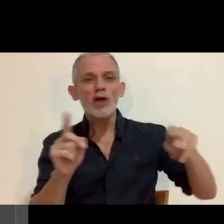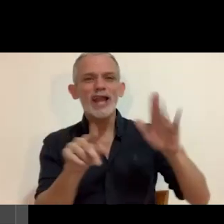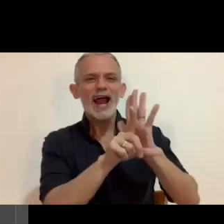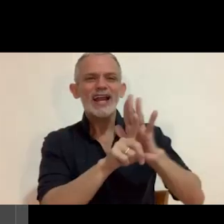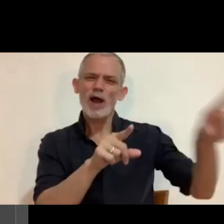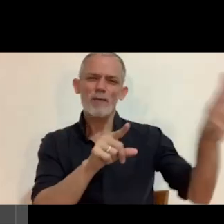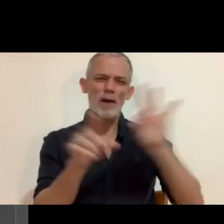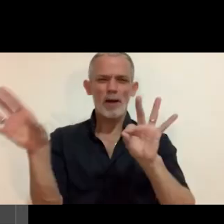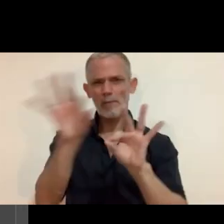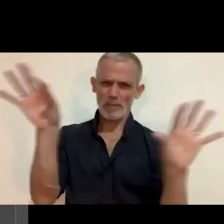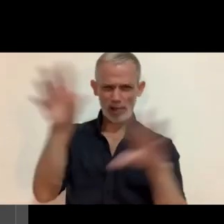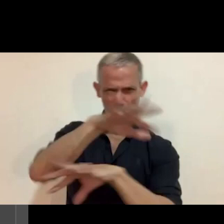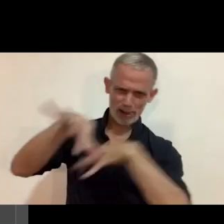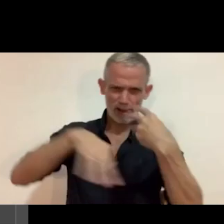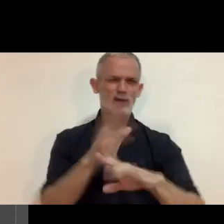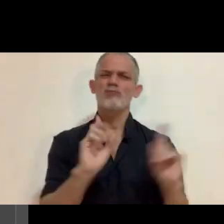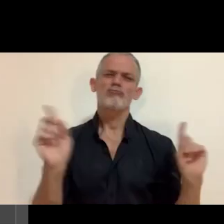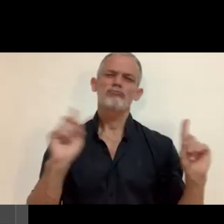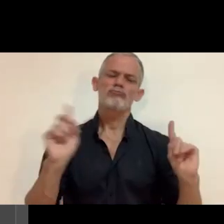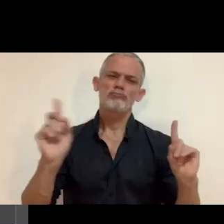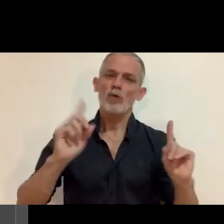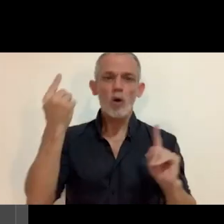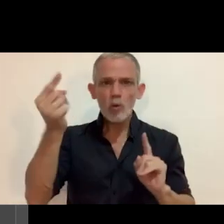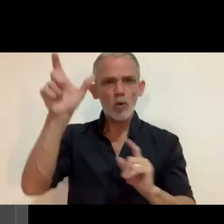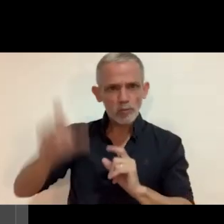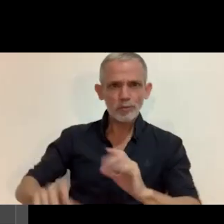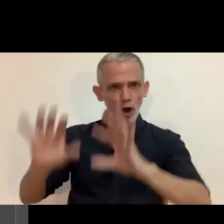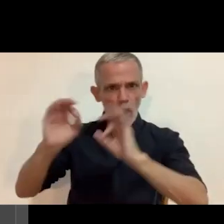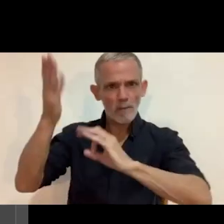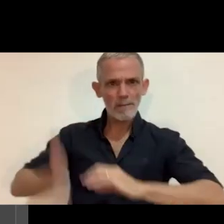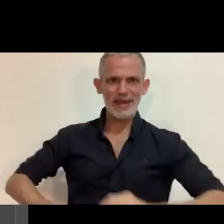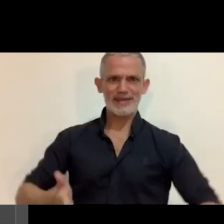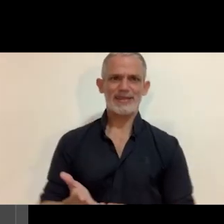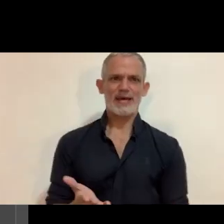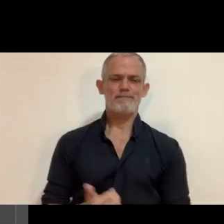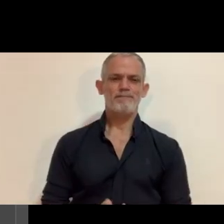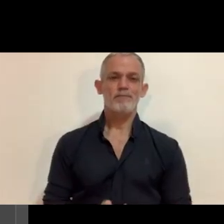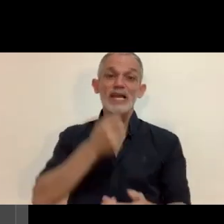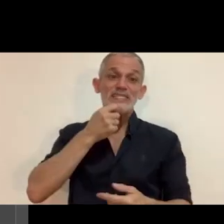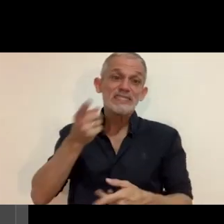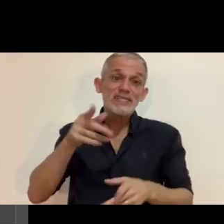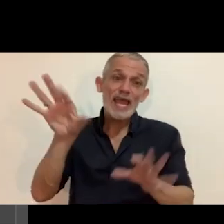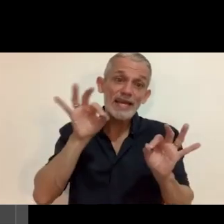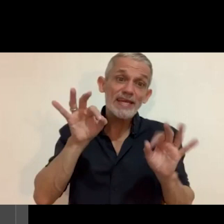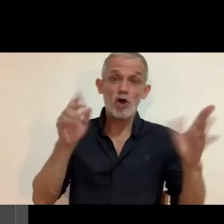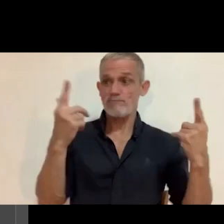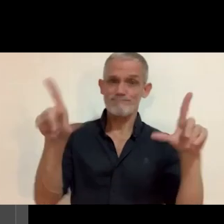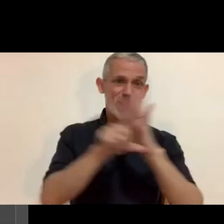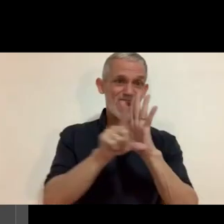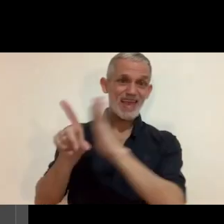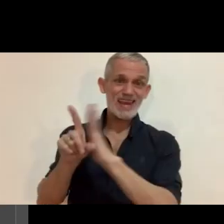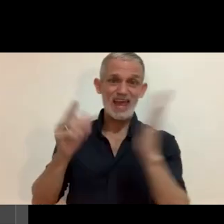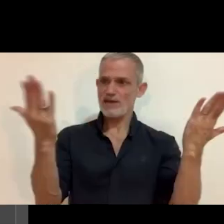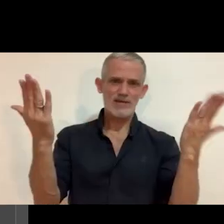artículos aplico la 24.769. No, si elijo la 27.430